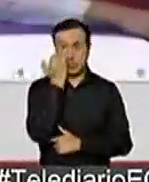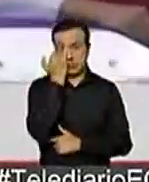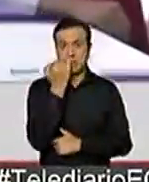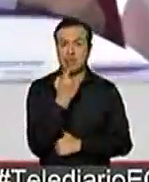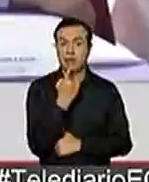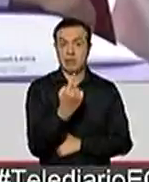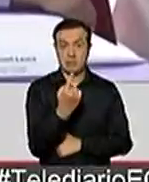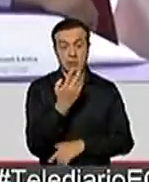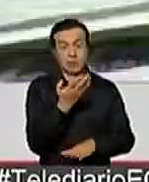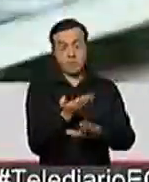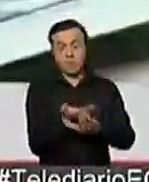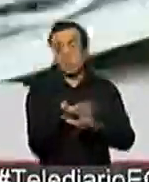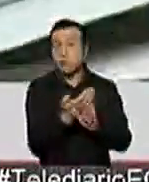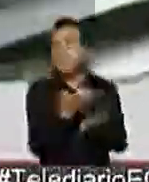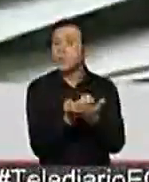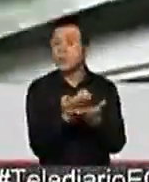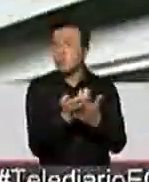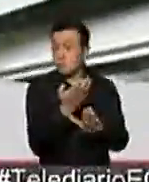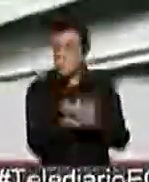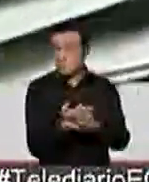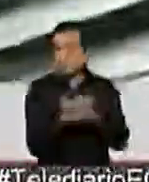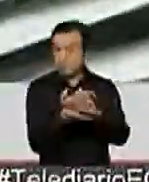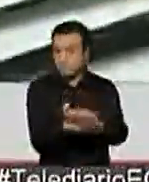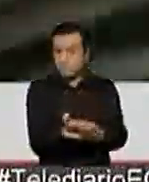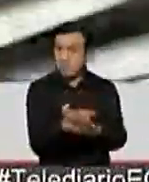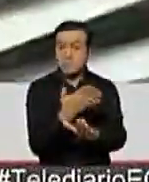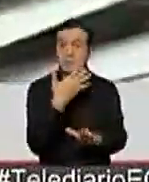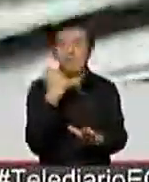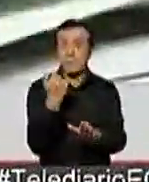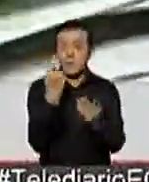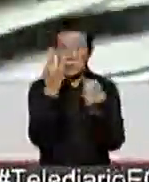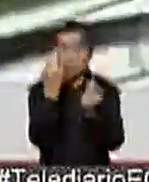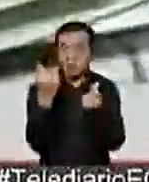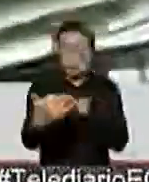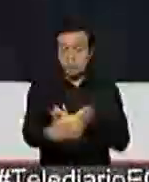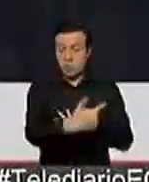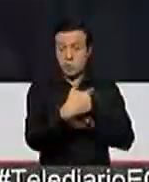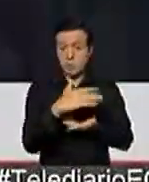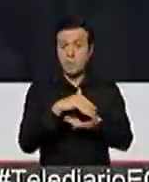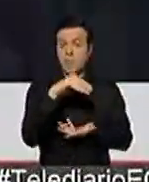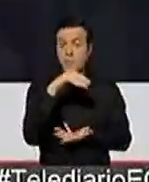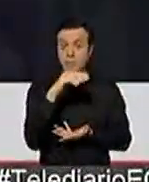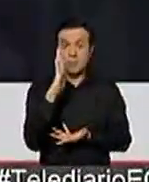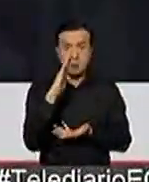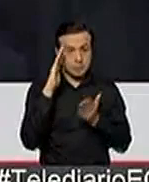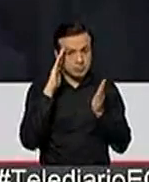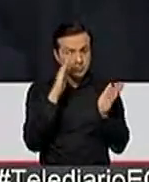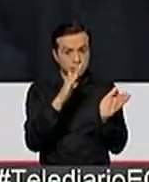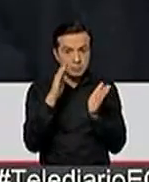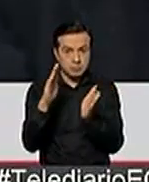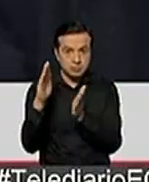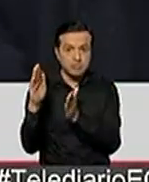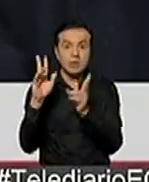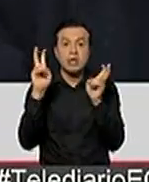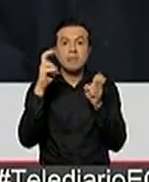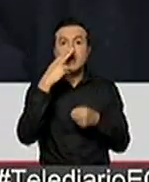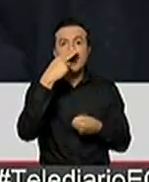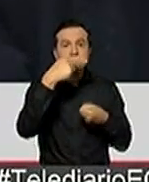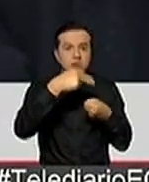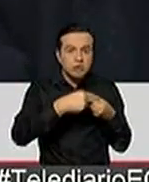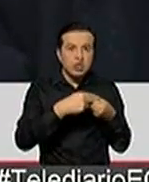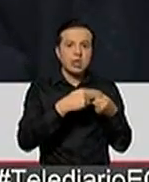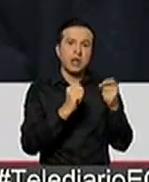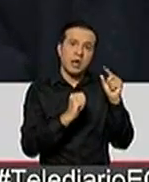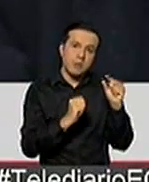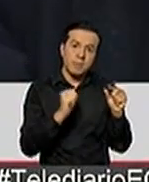algunas propuestas económicas que buscarían mejorar los ingresos fiscales del país. La focalización en combustible.